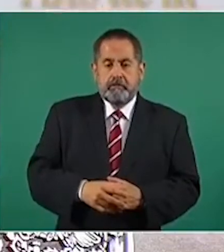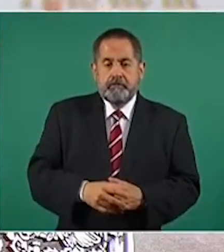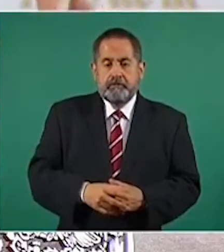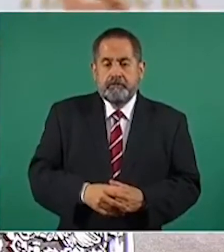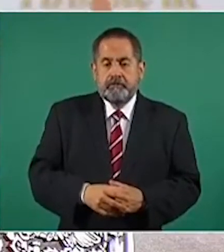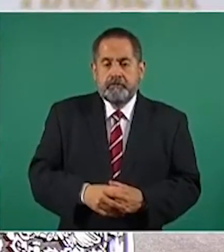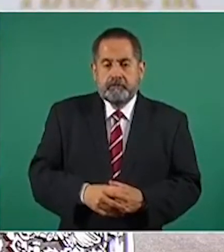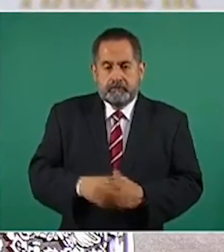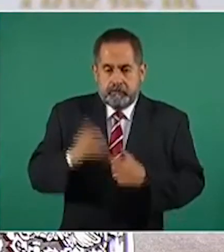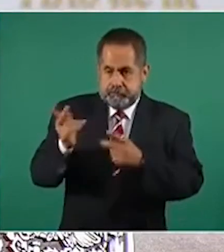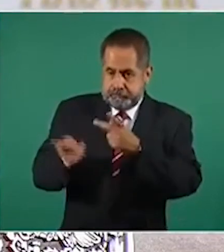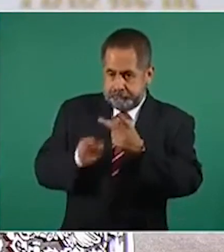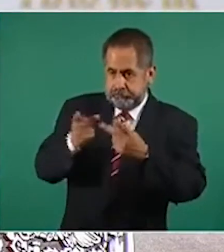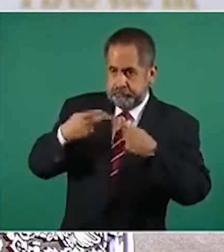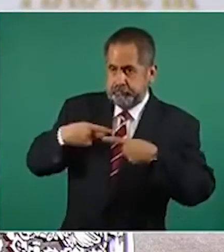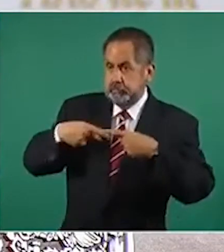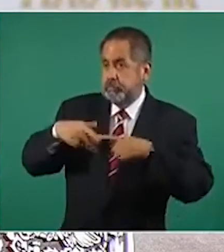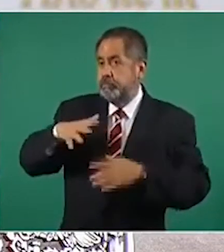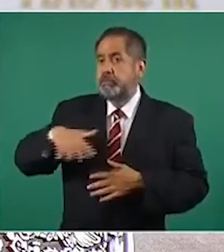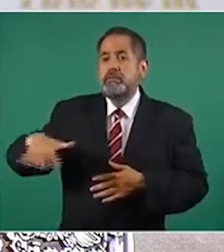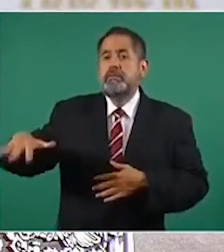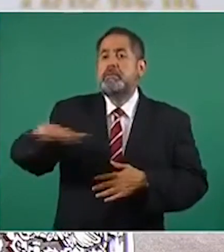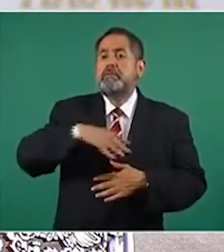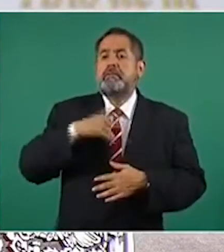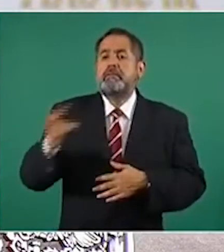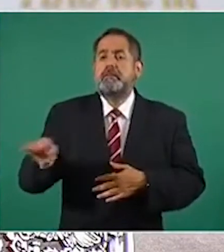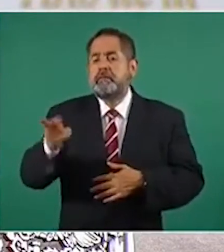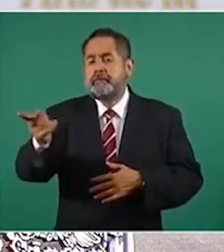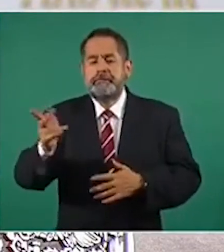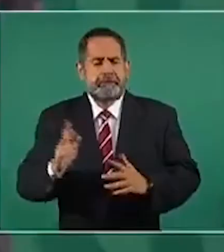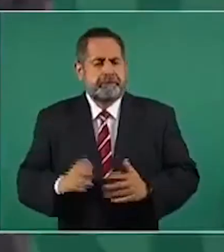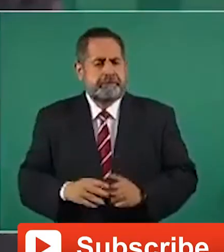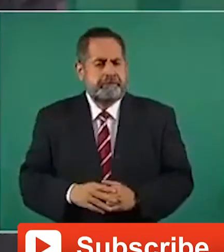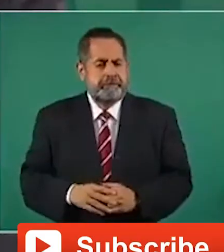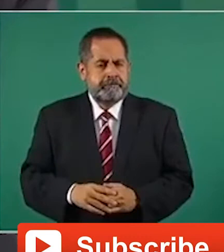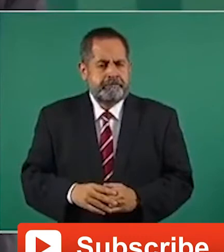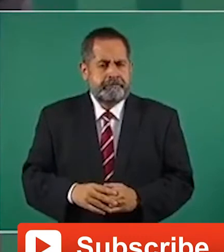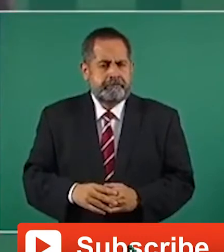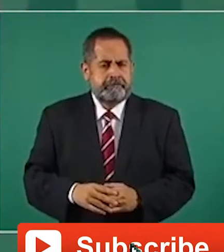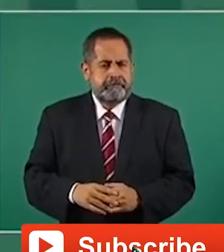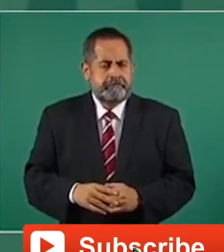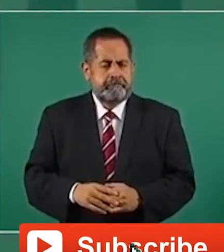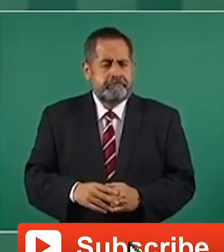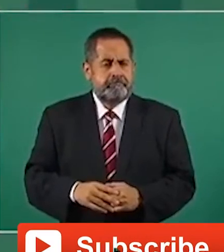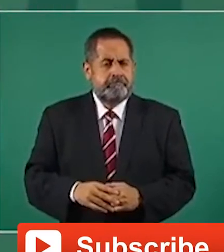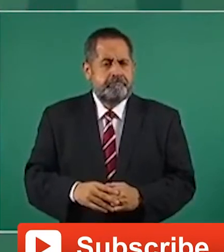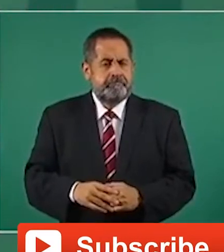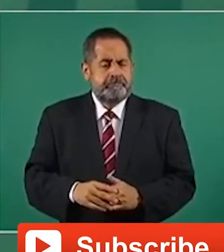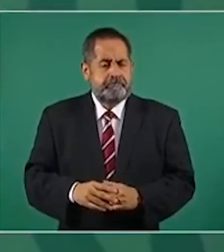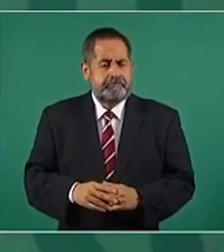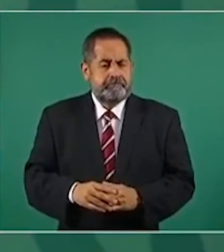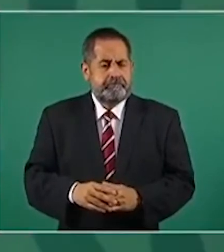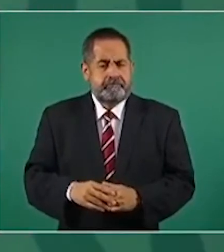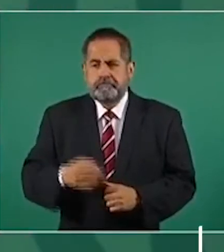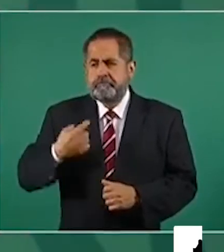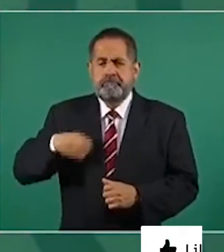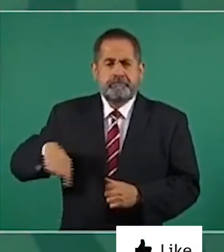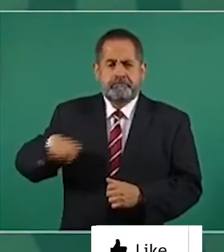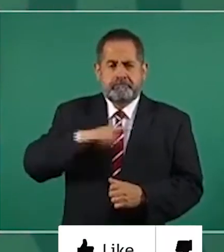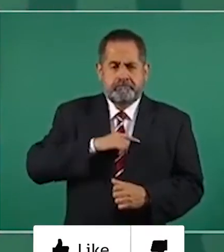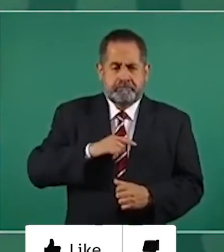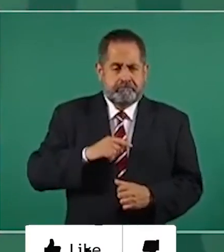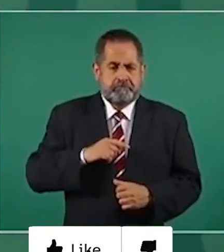El preguntarle a la gente, que no nos conformemos con la